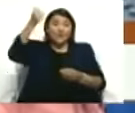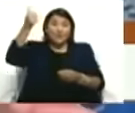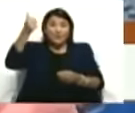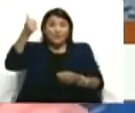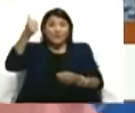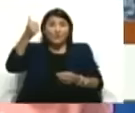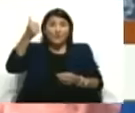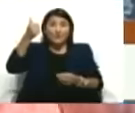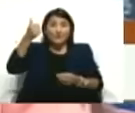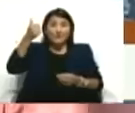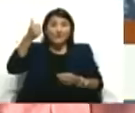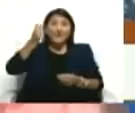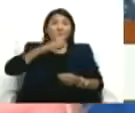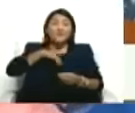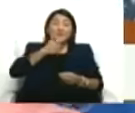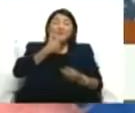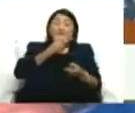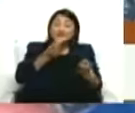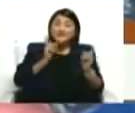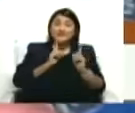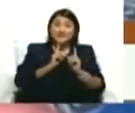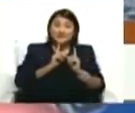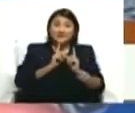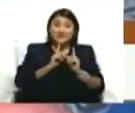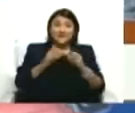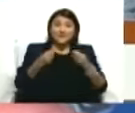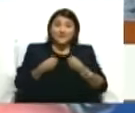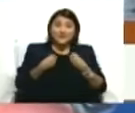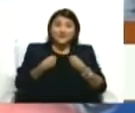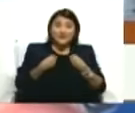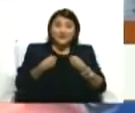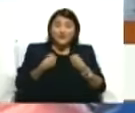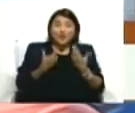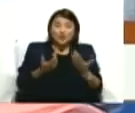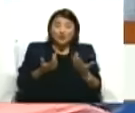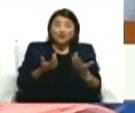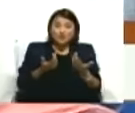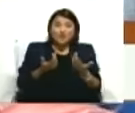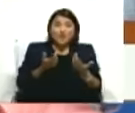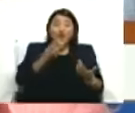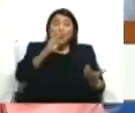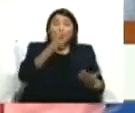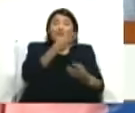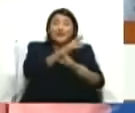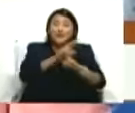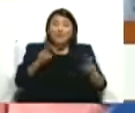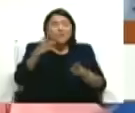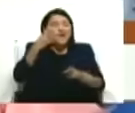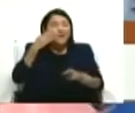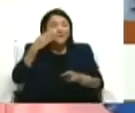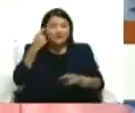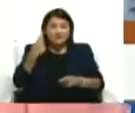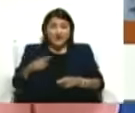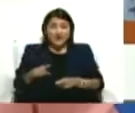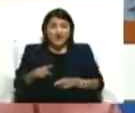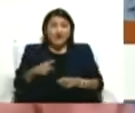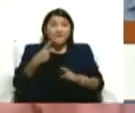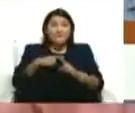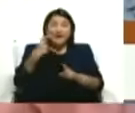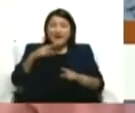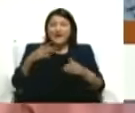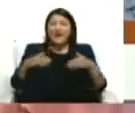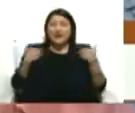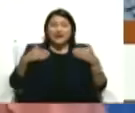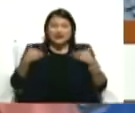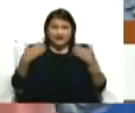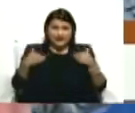y podemos decir que vivimos y padecimos la Cuarta República puntofijista y podemos decir la alegría que